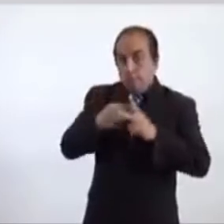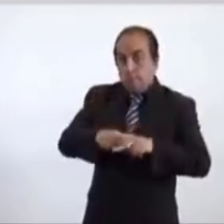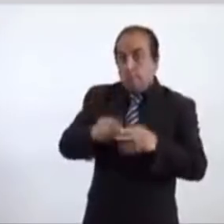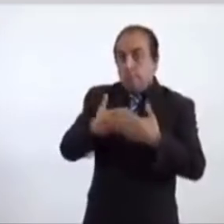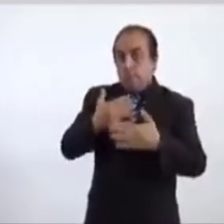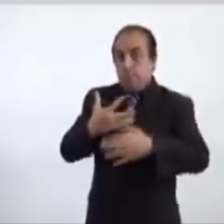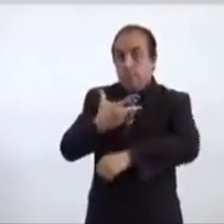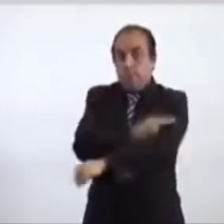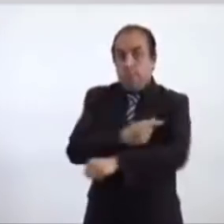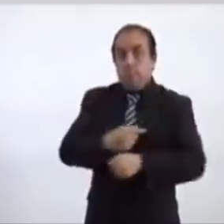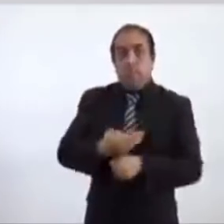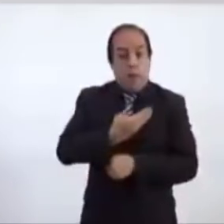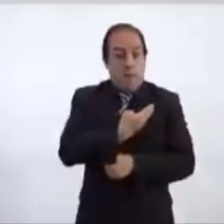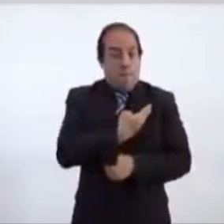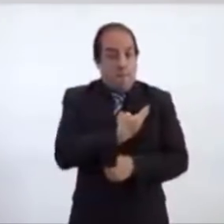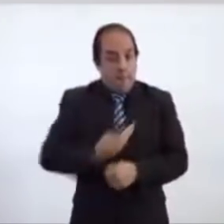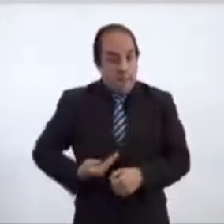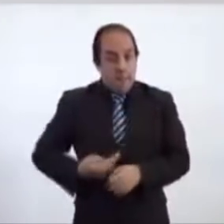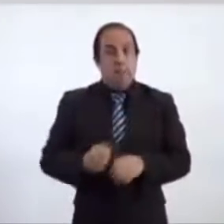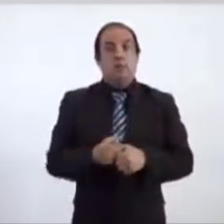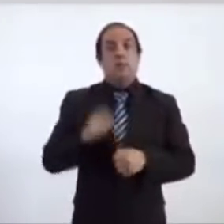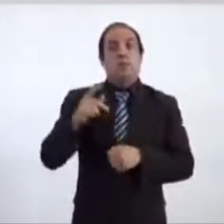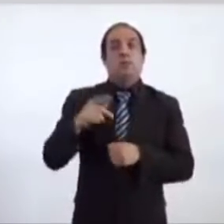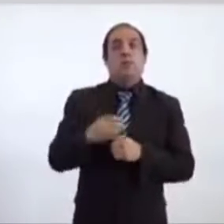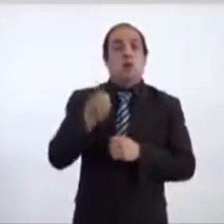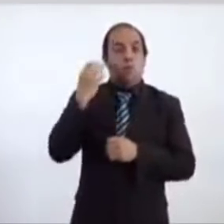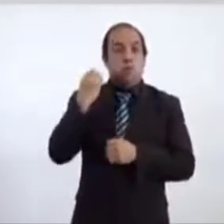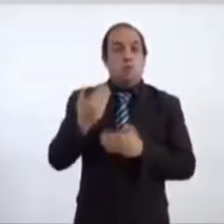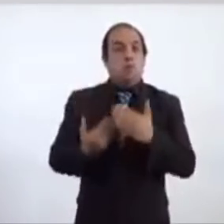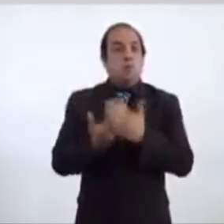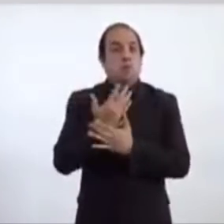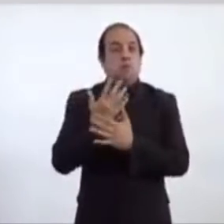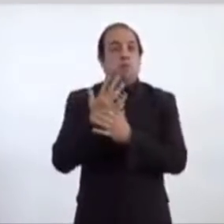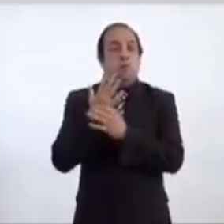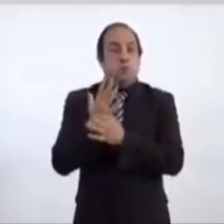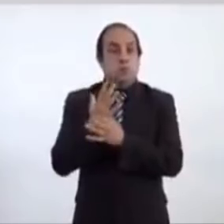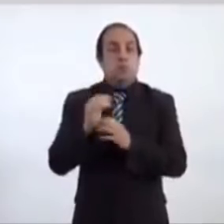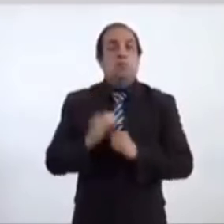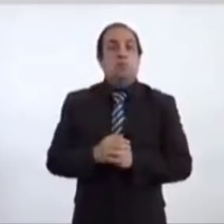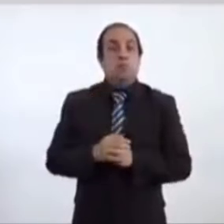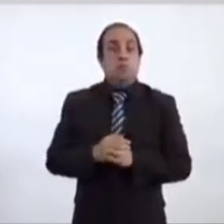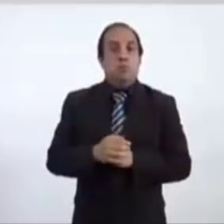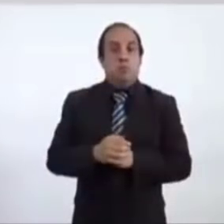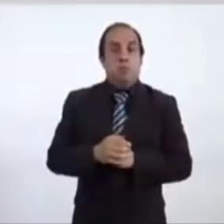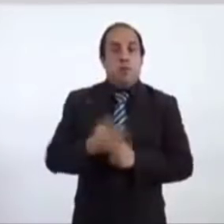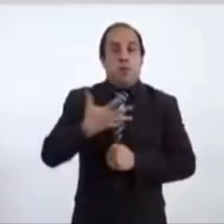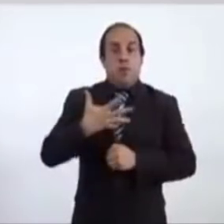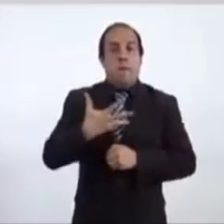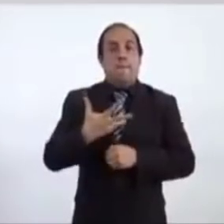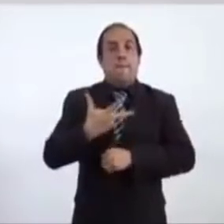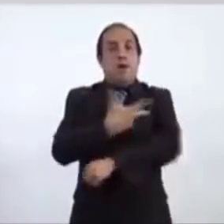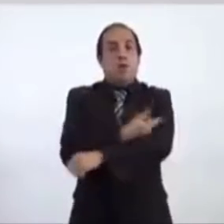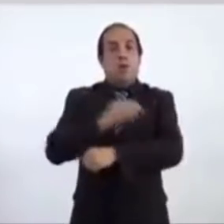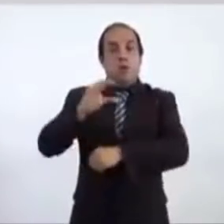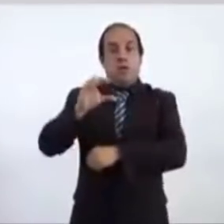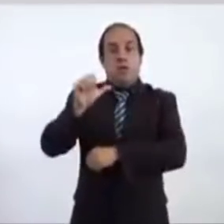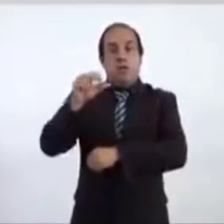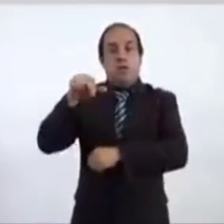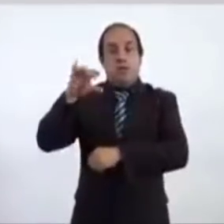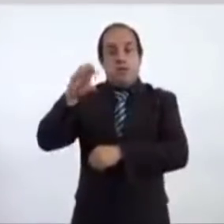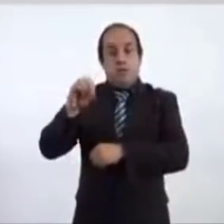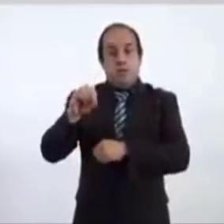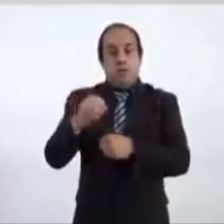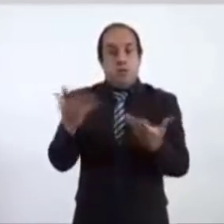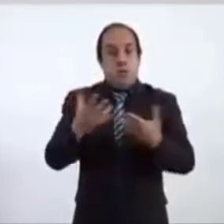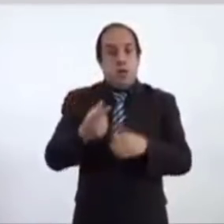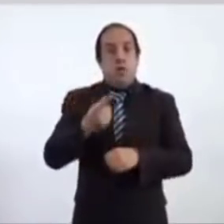Y el presidente en sus conferencias mañaneras ha planteado que será la vacuna CanSino, que tiene la facilidad de una sola